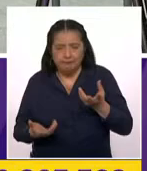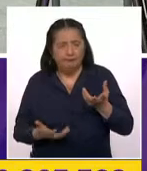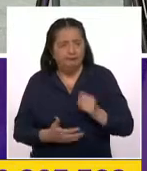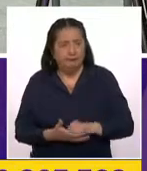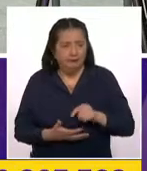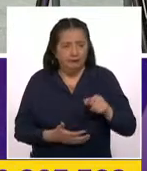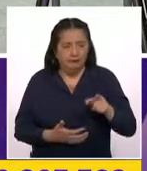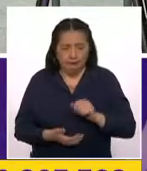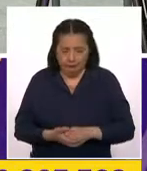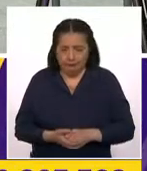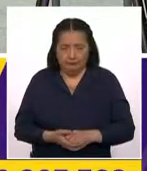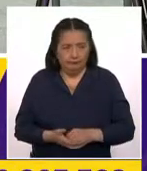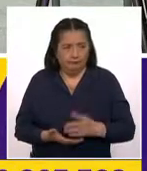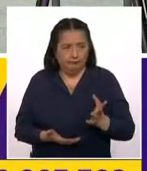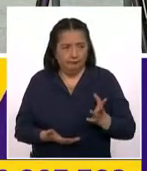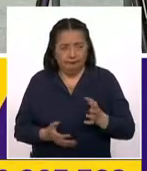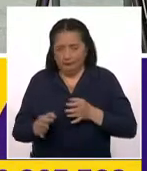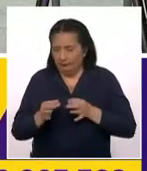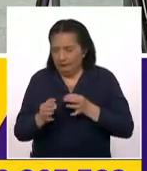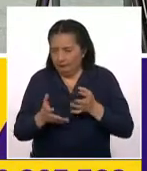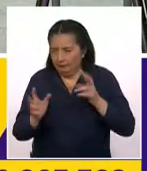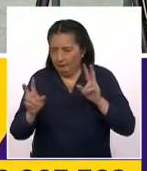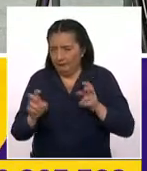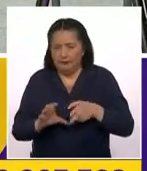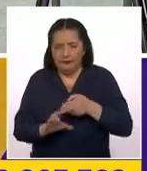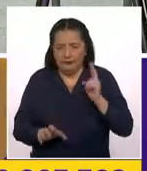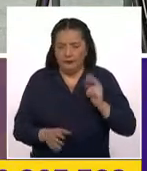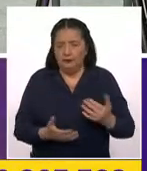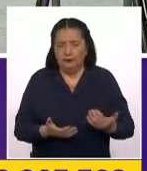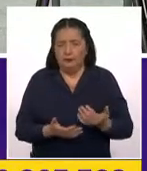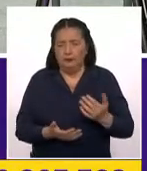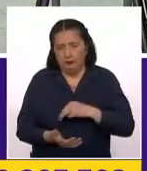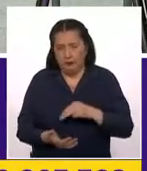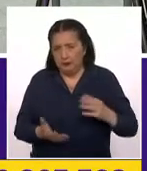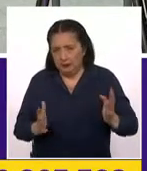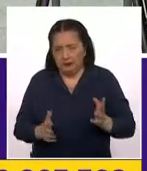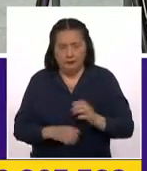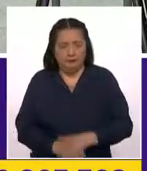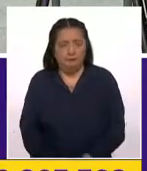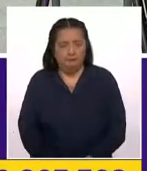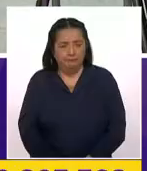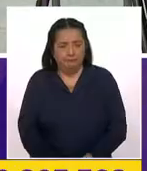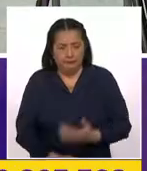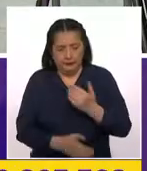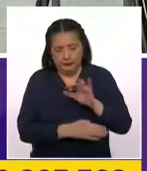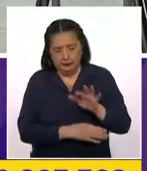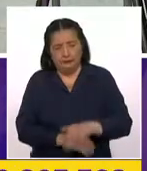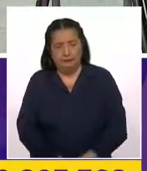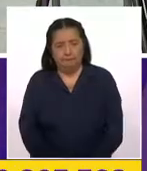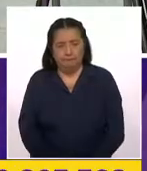también este detalle respecto de la renuncia de una nueva ministra. Adelante, buenas tardes.